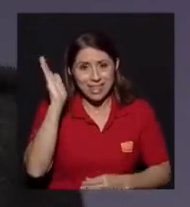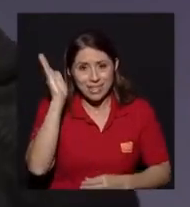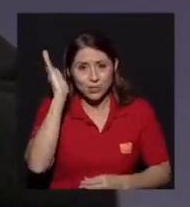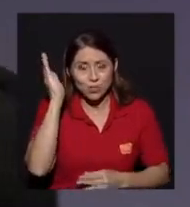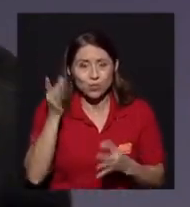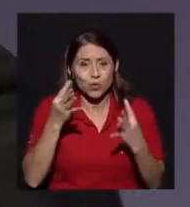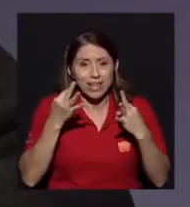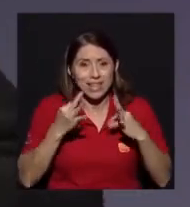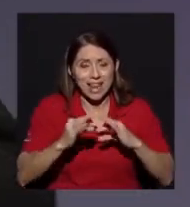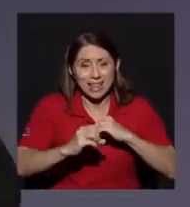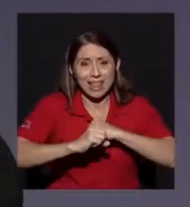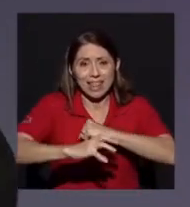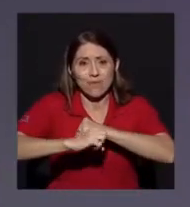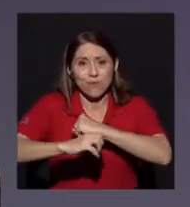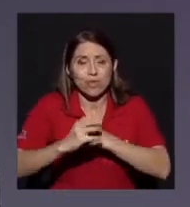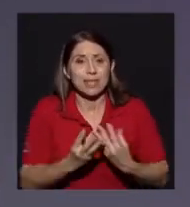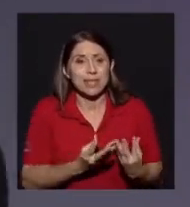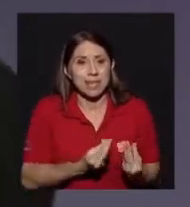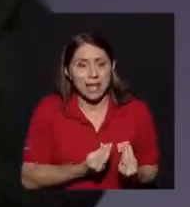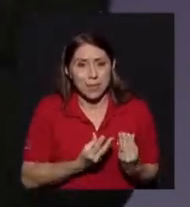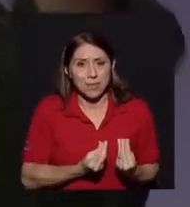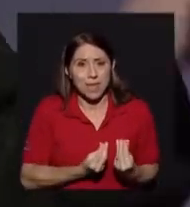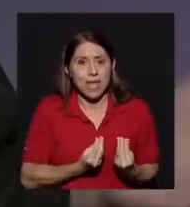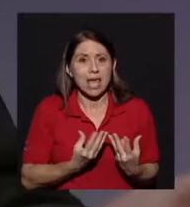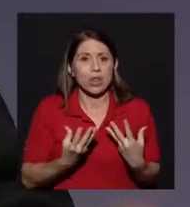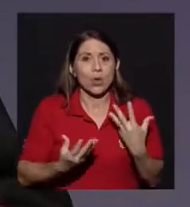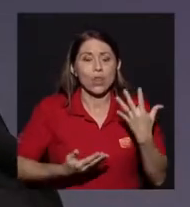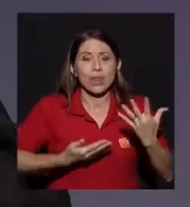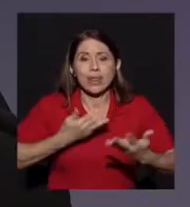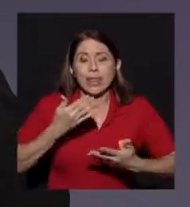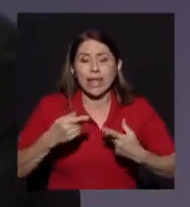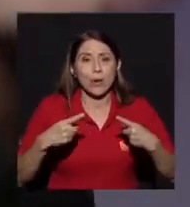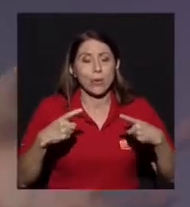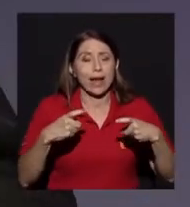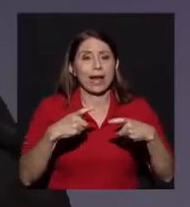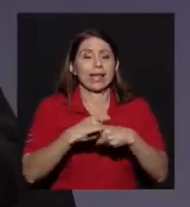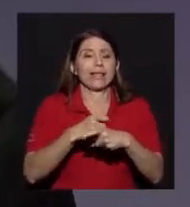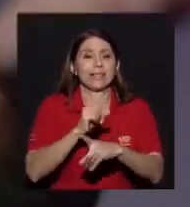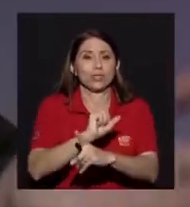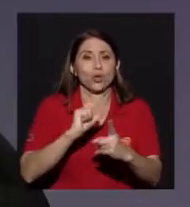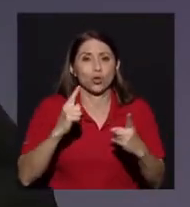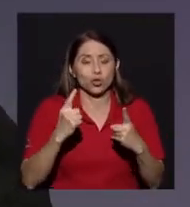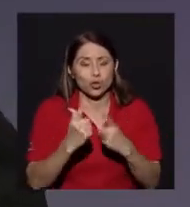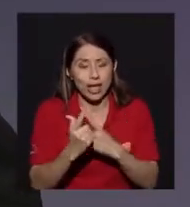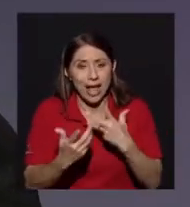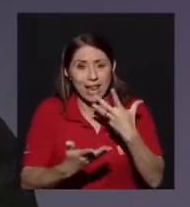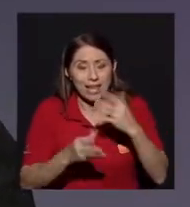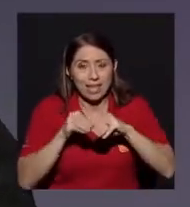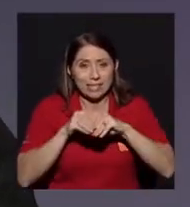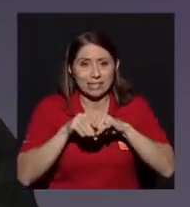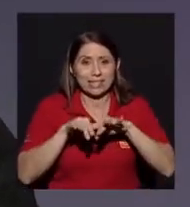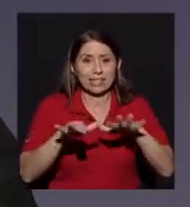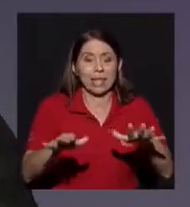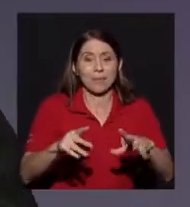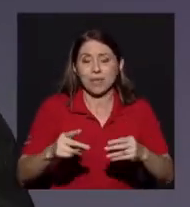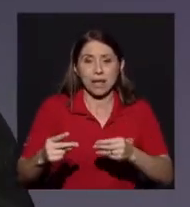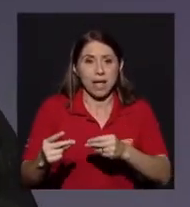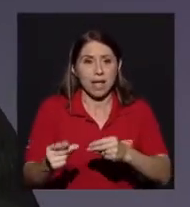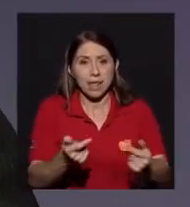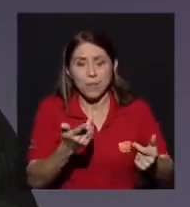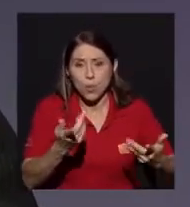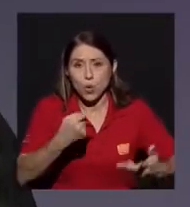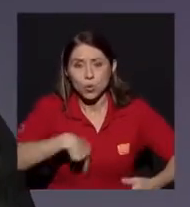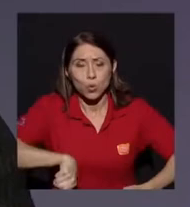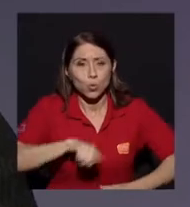difundir de miedo de una crisis social sistémica que de pronto estamos vamos a